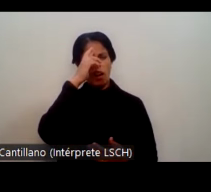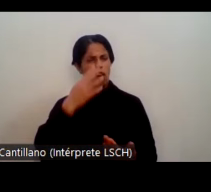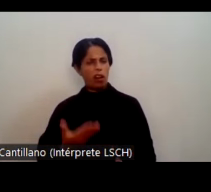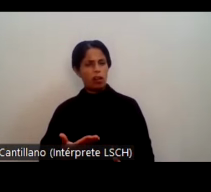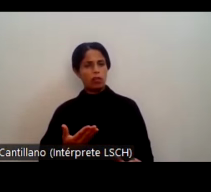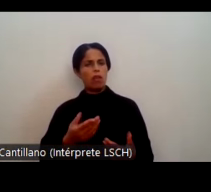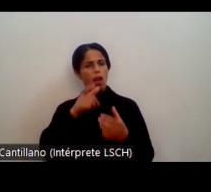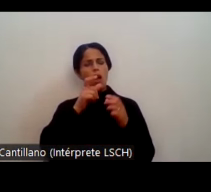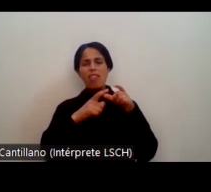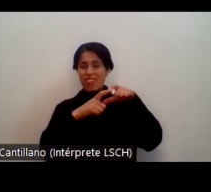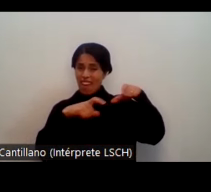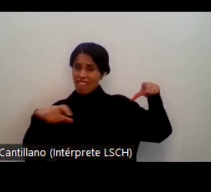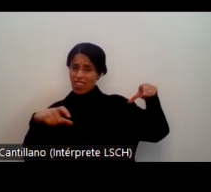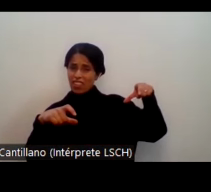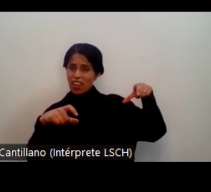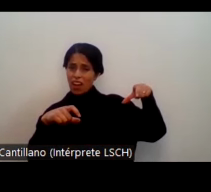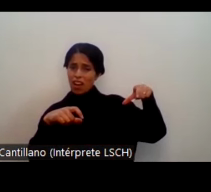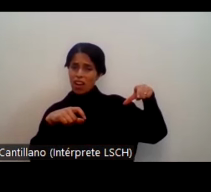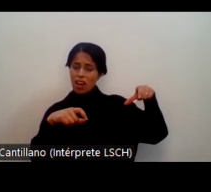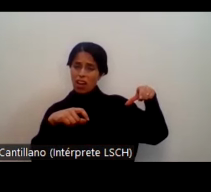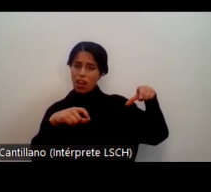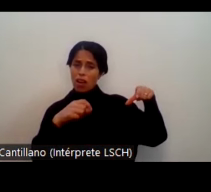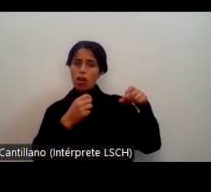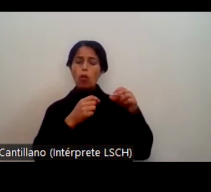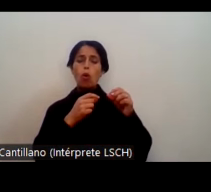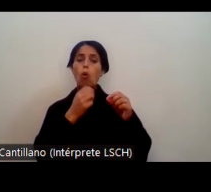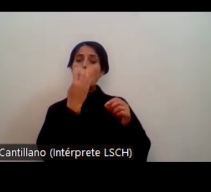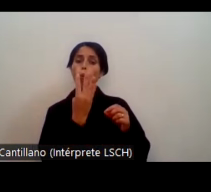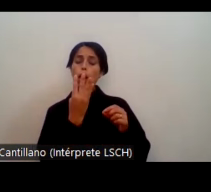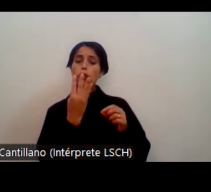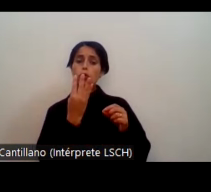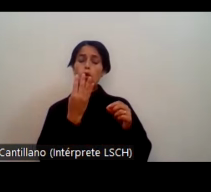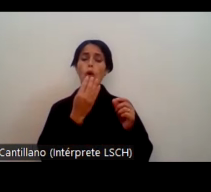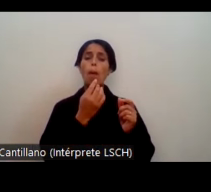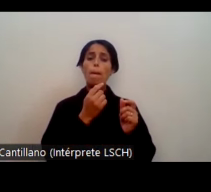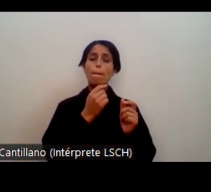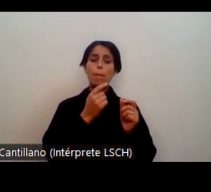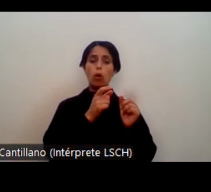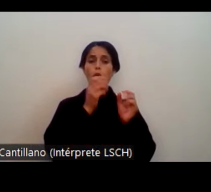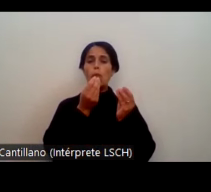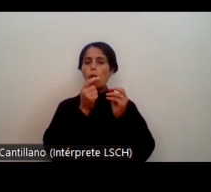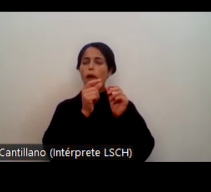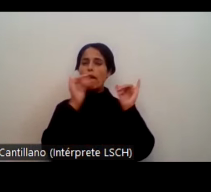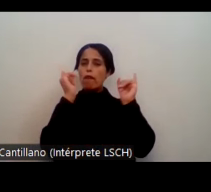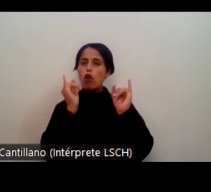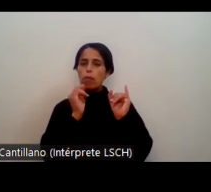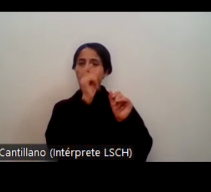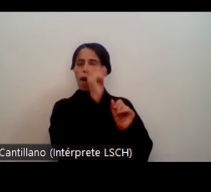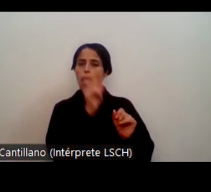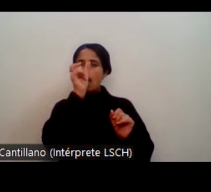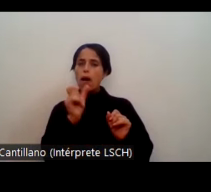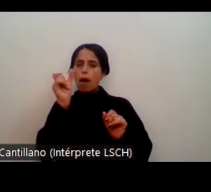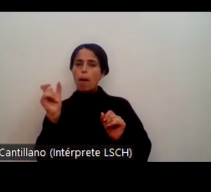tableta para rapé con 4 personajes ubicada con los 4 cuerpos. Es decir, los 4